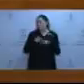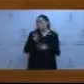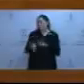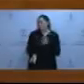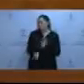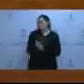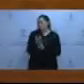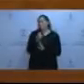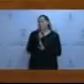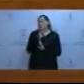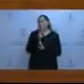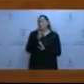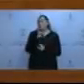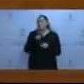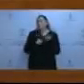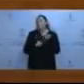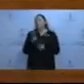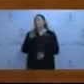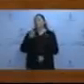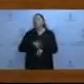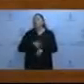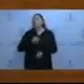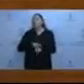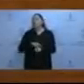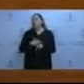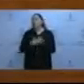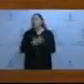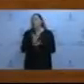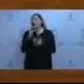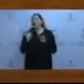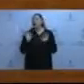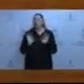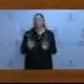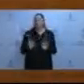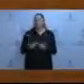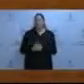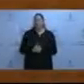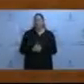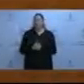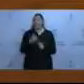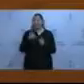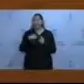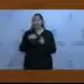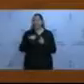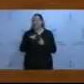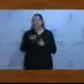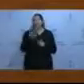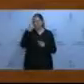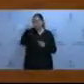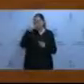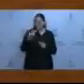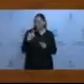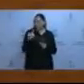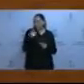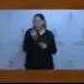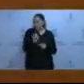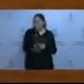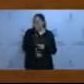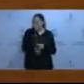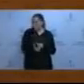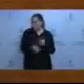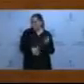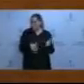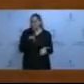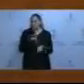y en determinadas horas del día. A este respecto, precisamente, sabíamos hace poco de